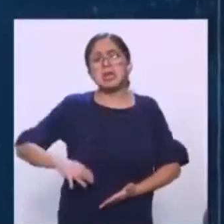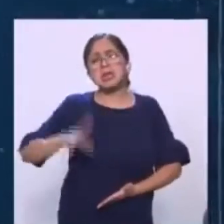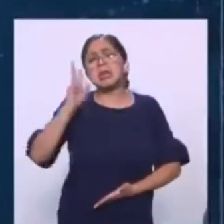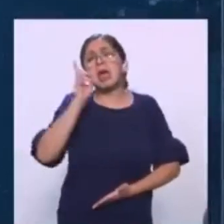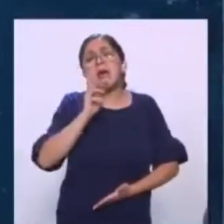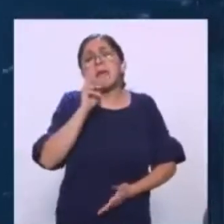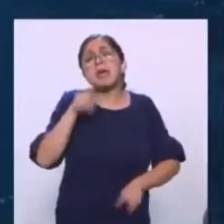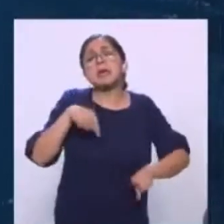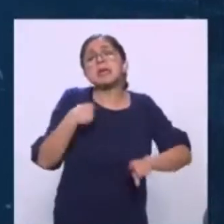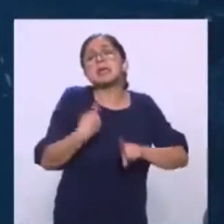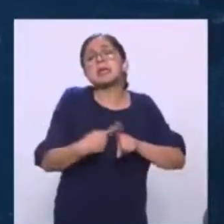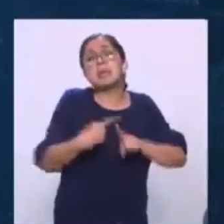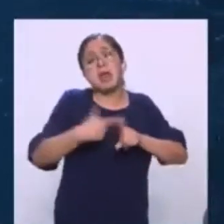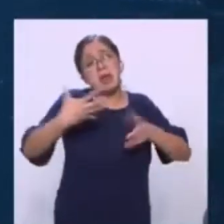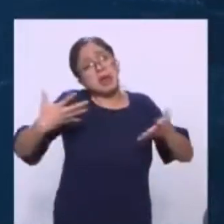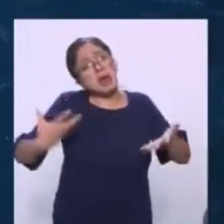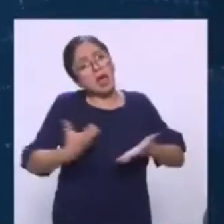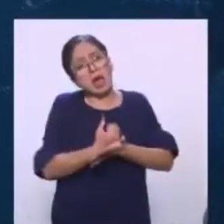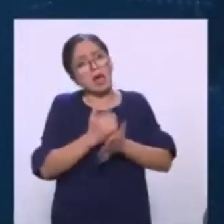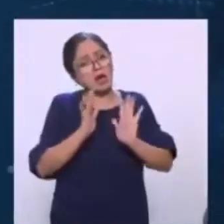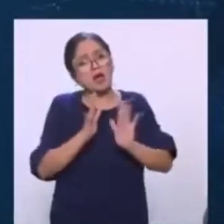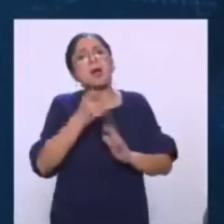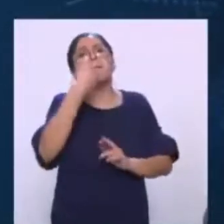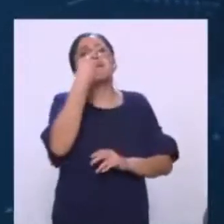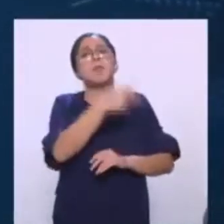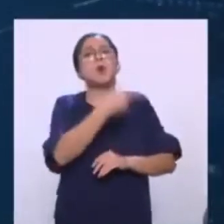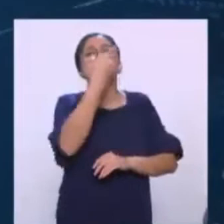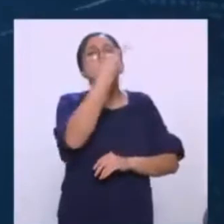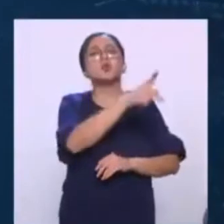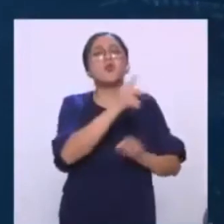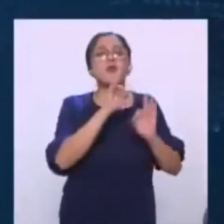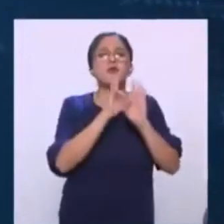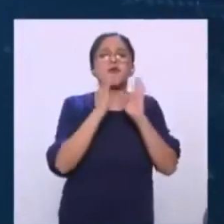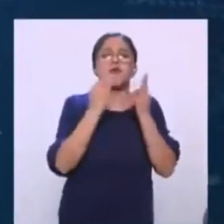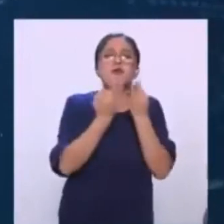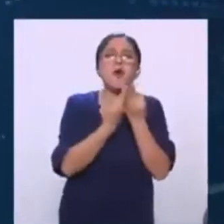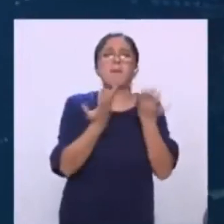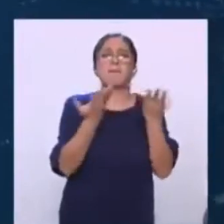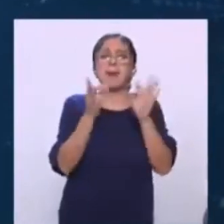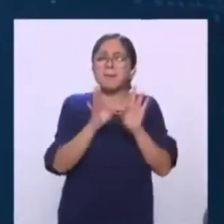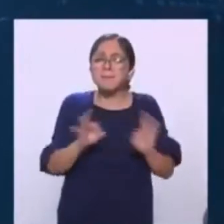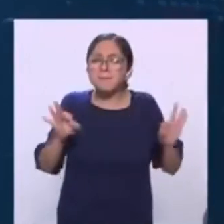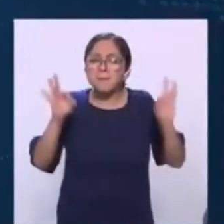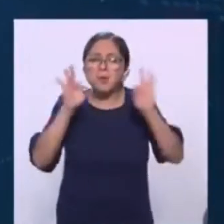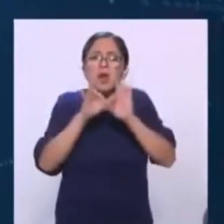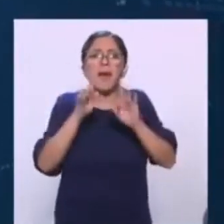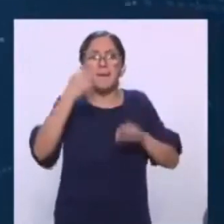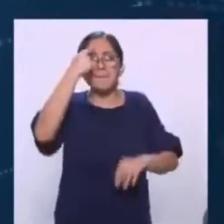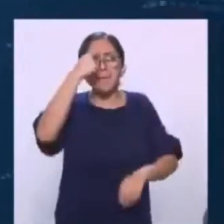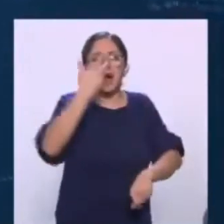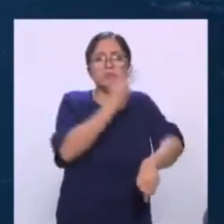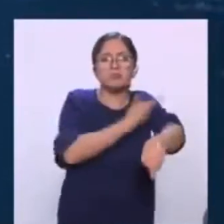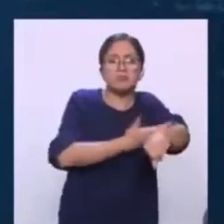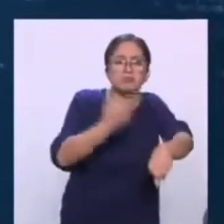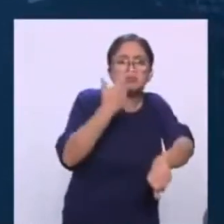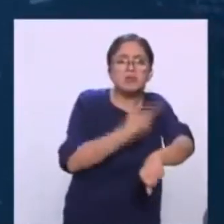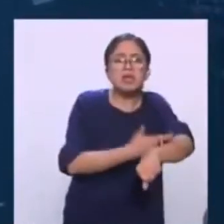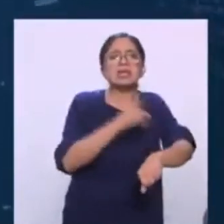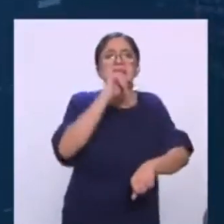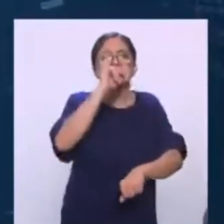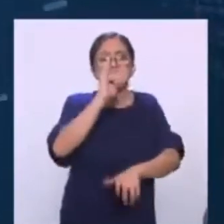triunfe tendrá un interés primordial, digamos, estratégico, en mantener una relación